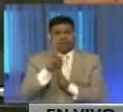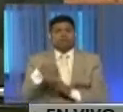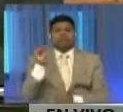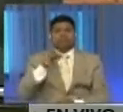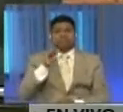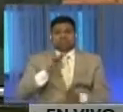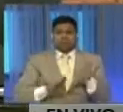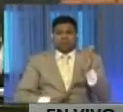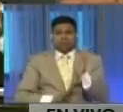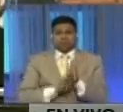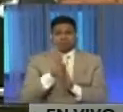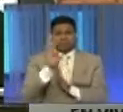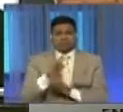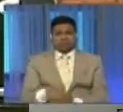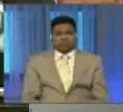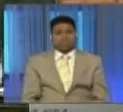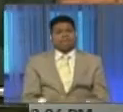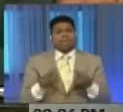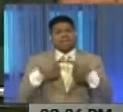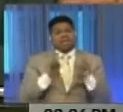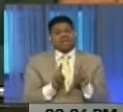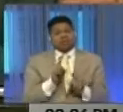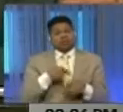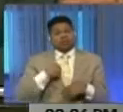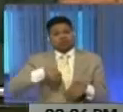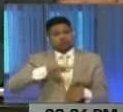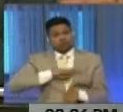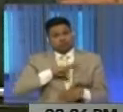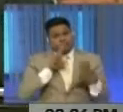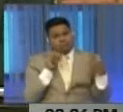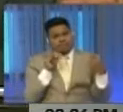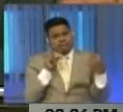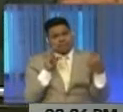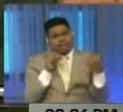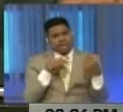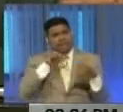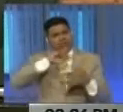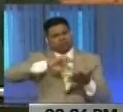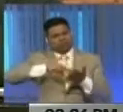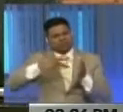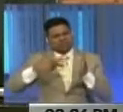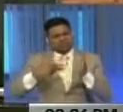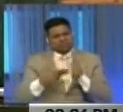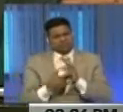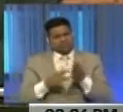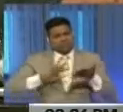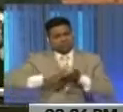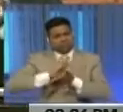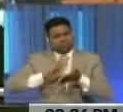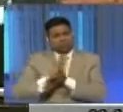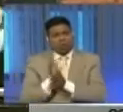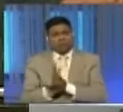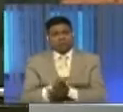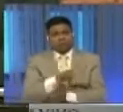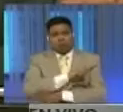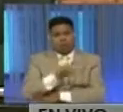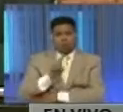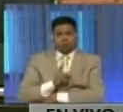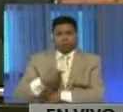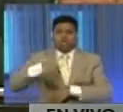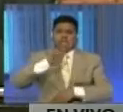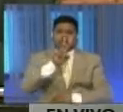avanzado. Pero tenemos que ser autocríticos de este concepto, de estas órdenes de